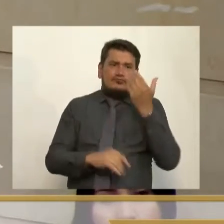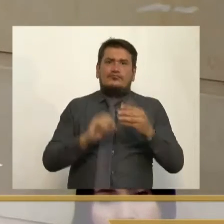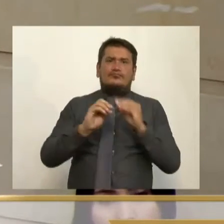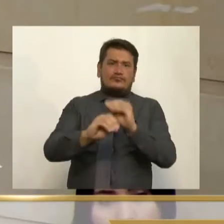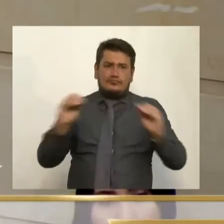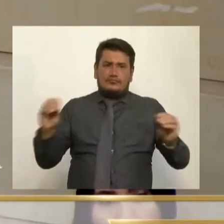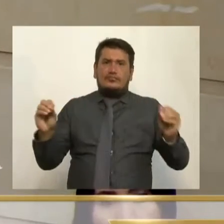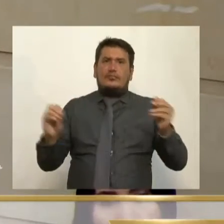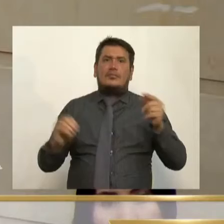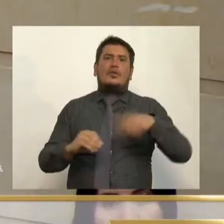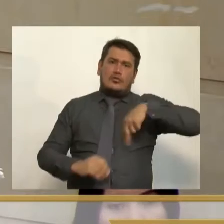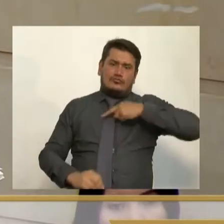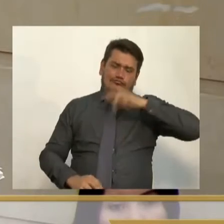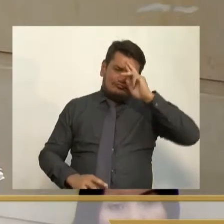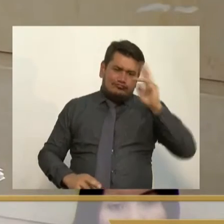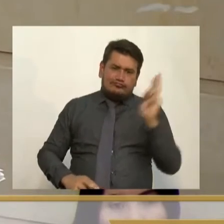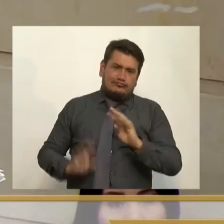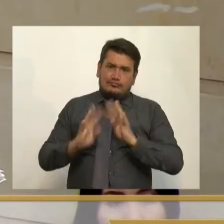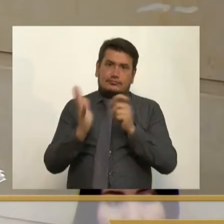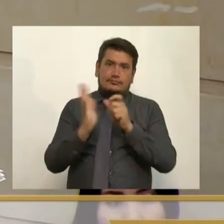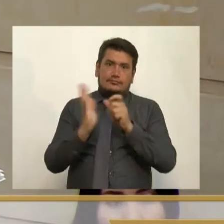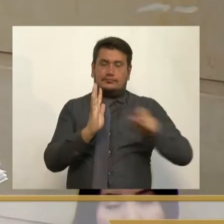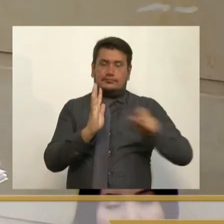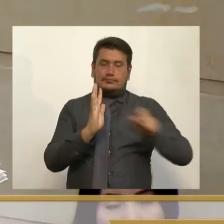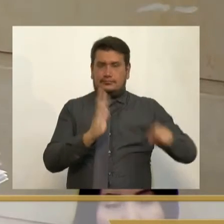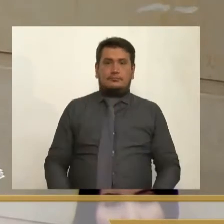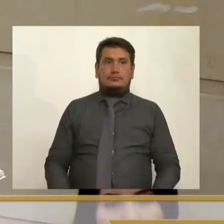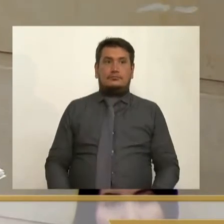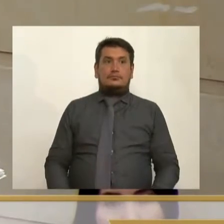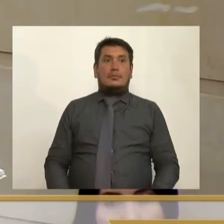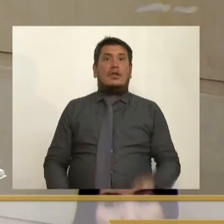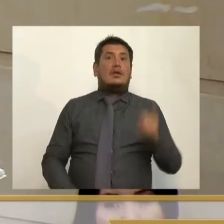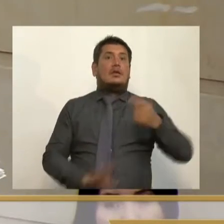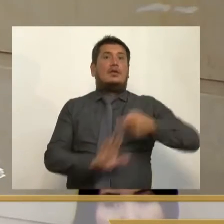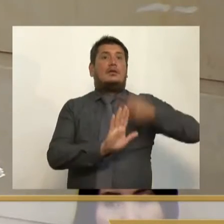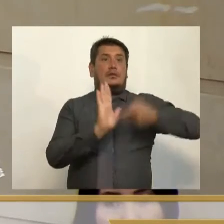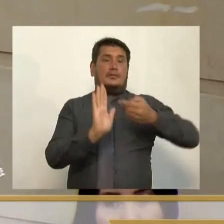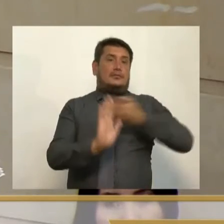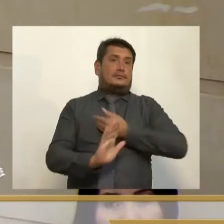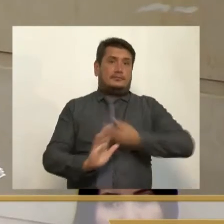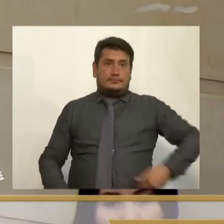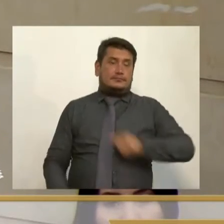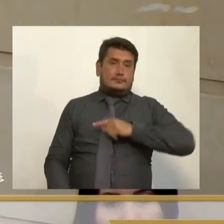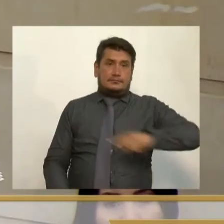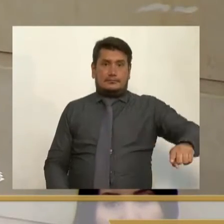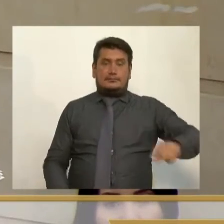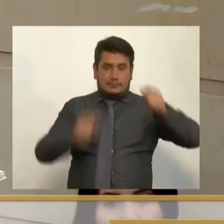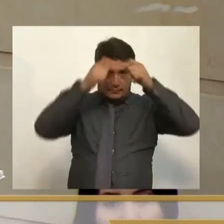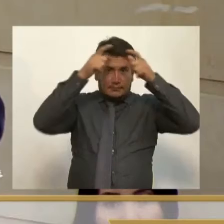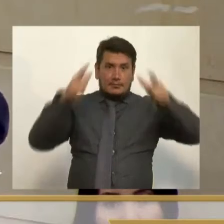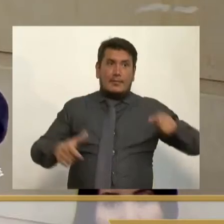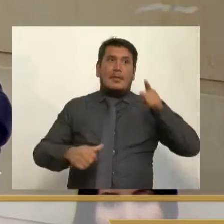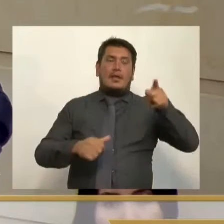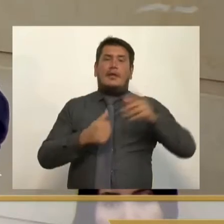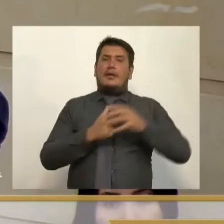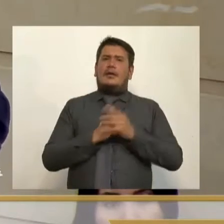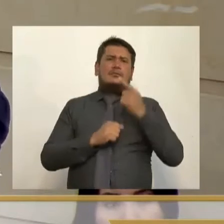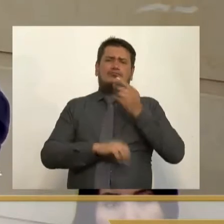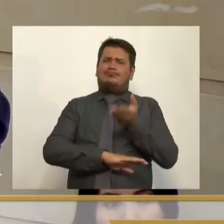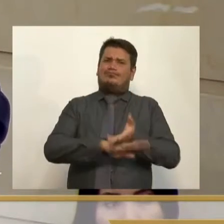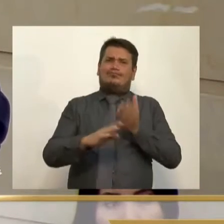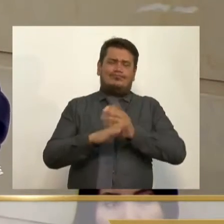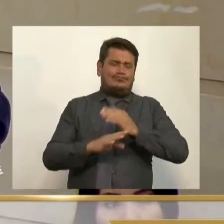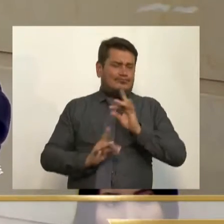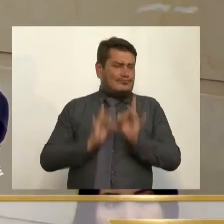merecemos los congresistas. El señor vicepresidente del Congreso, doctor Cuenca, solicitó exactamente lo